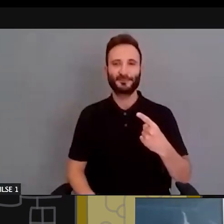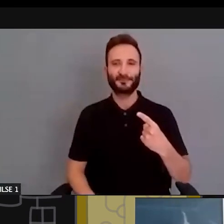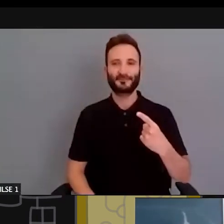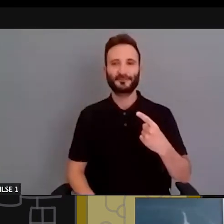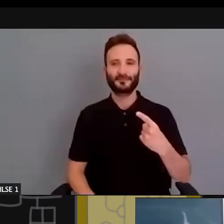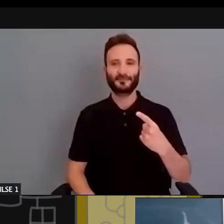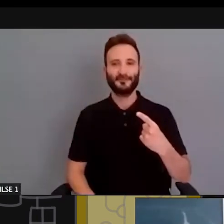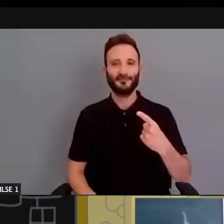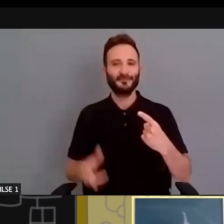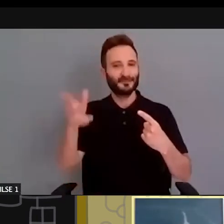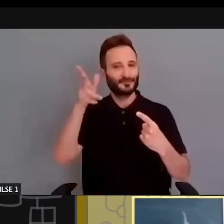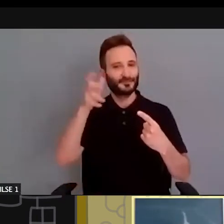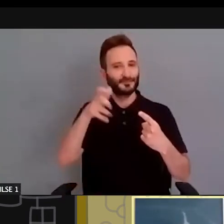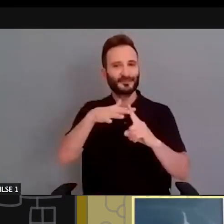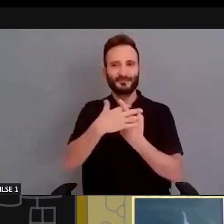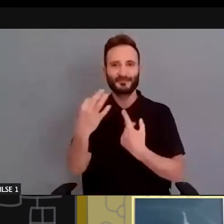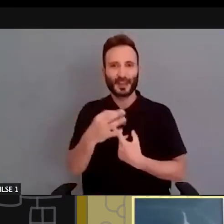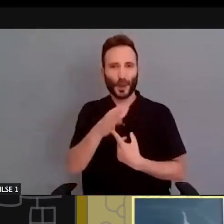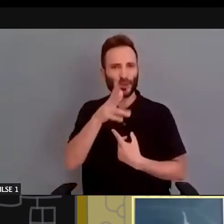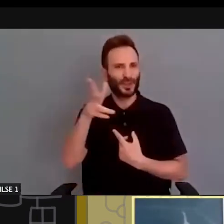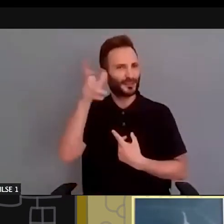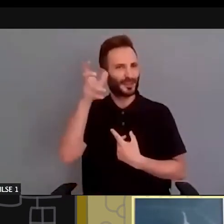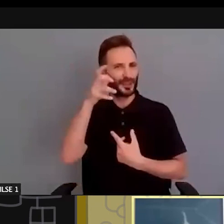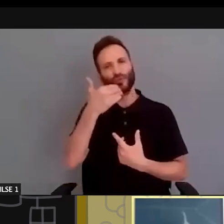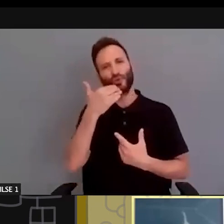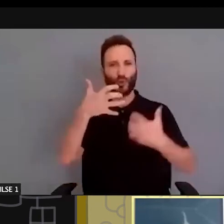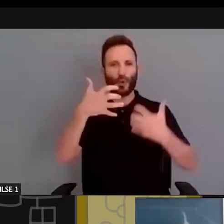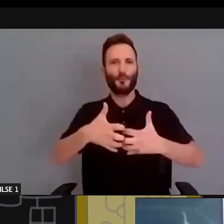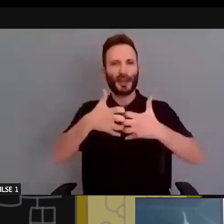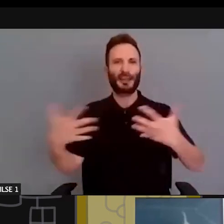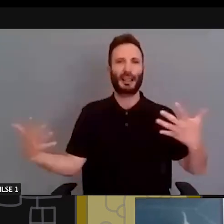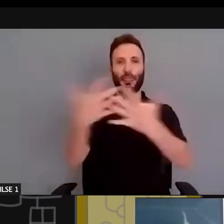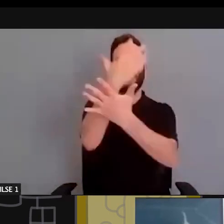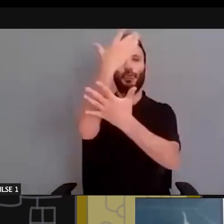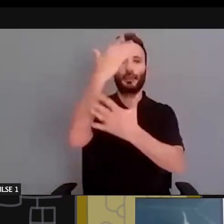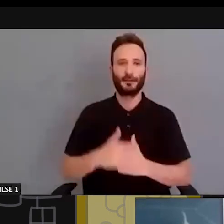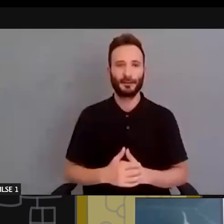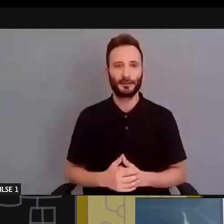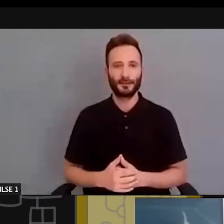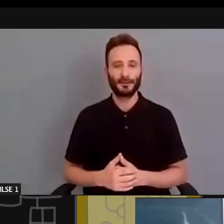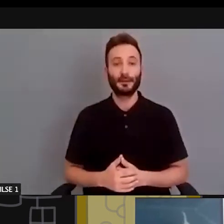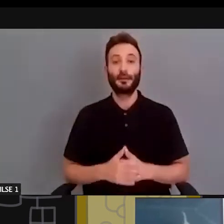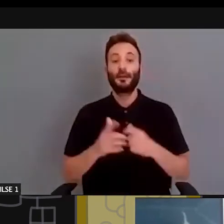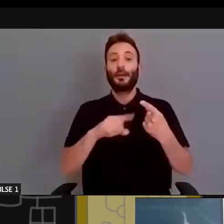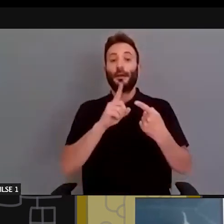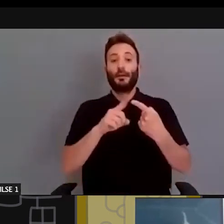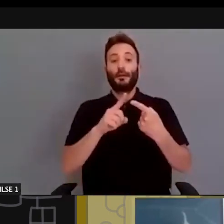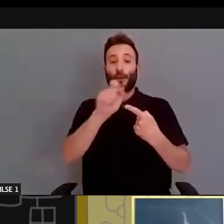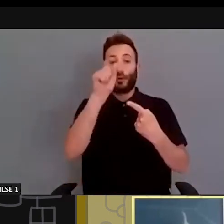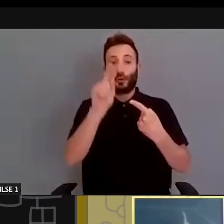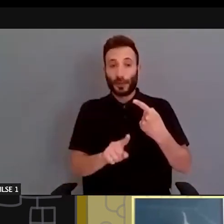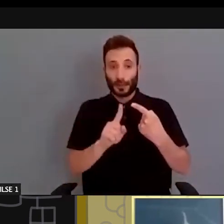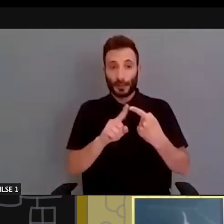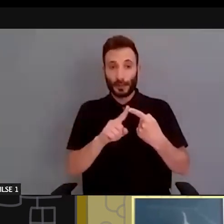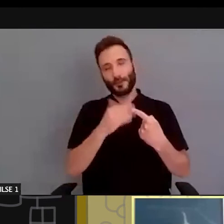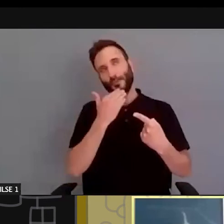interferencia. Pero yo no tengo nada entendido, sí. ¿Está bien? Sí, ahora se oye muy bien. Gracias. Vale, pues la primera pregunta es